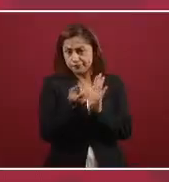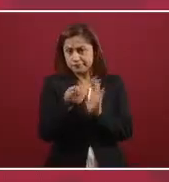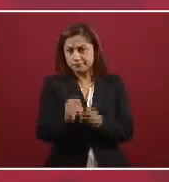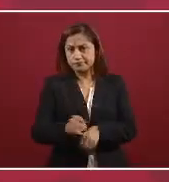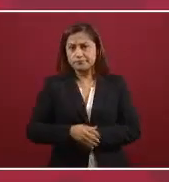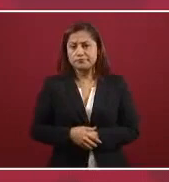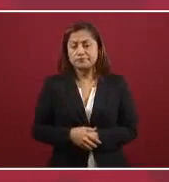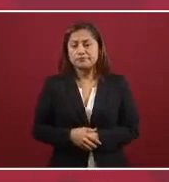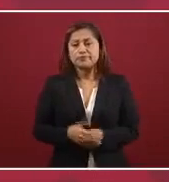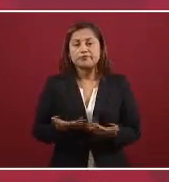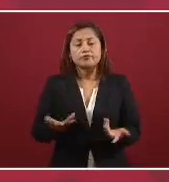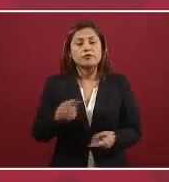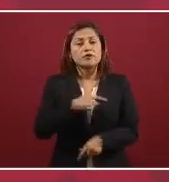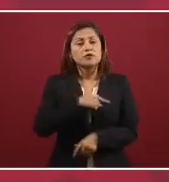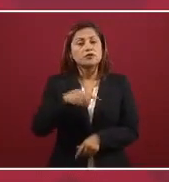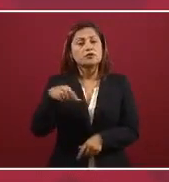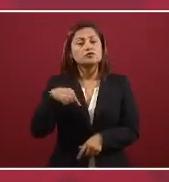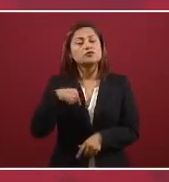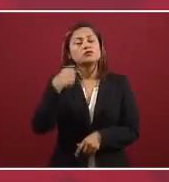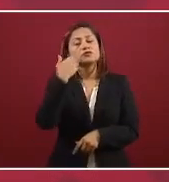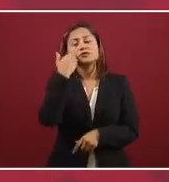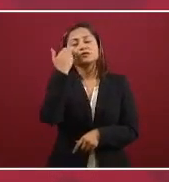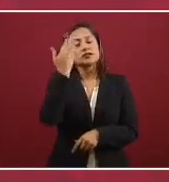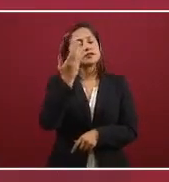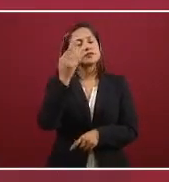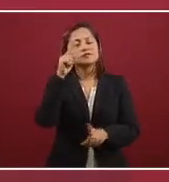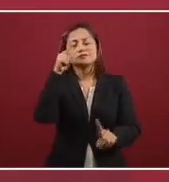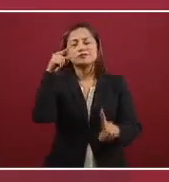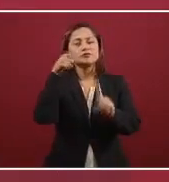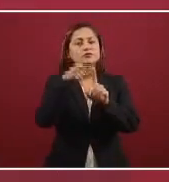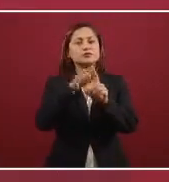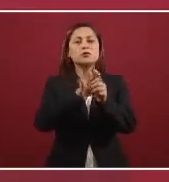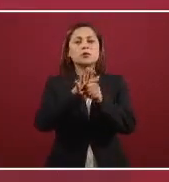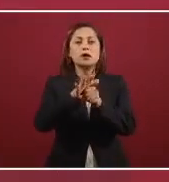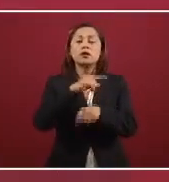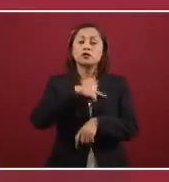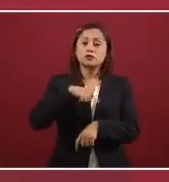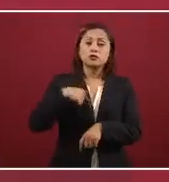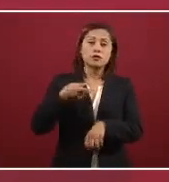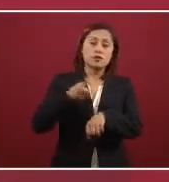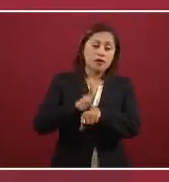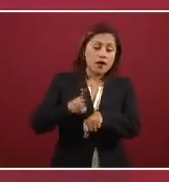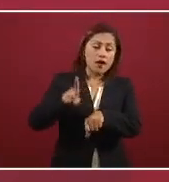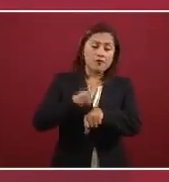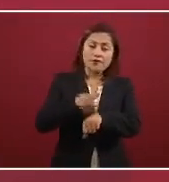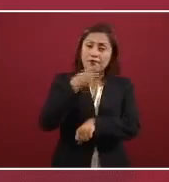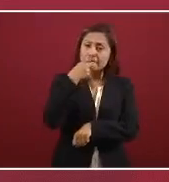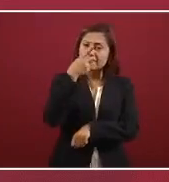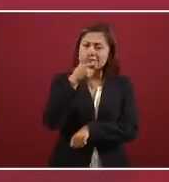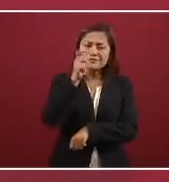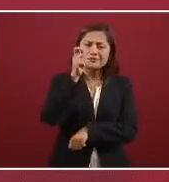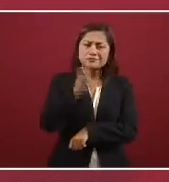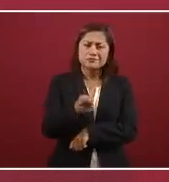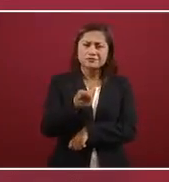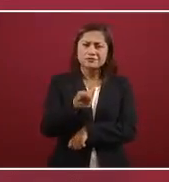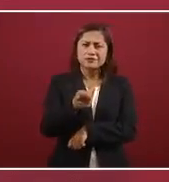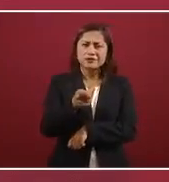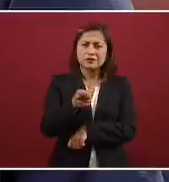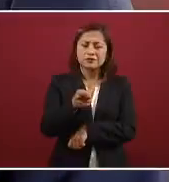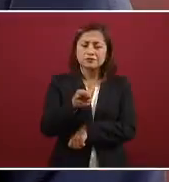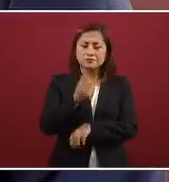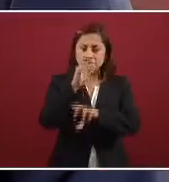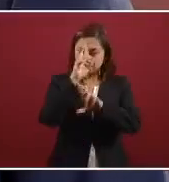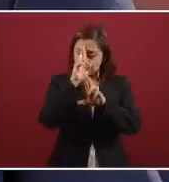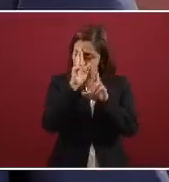hacer realidad, y todos los días insistimos en que se respete